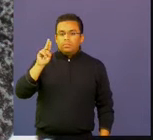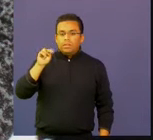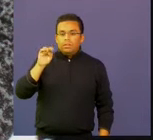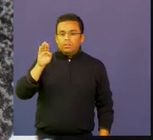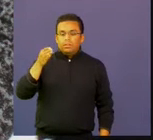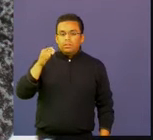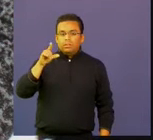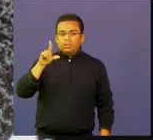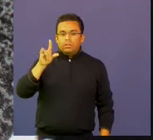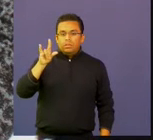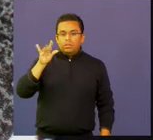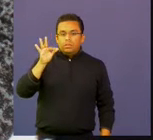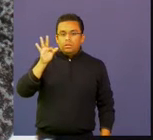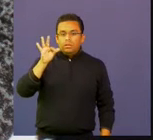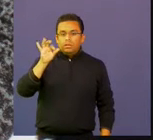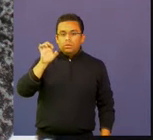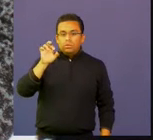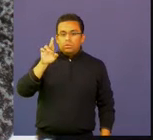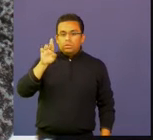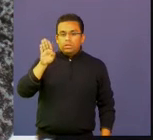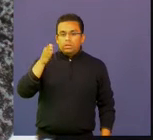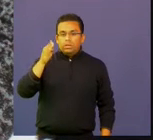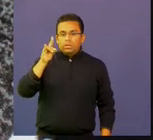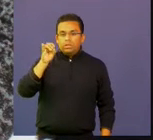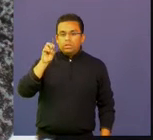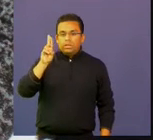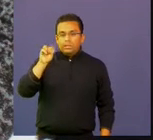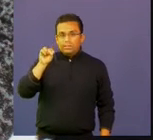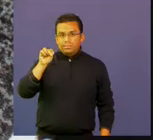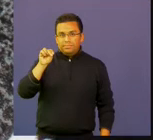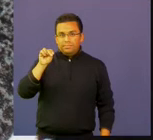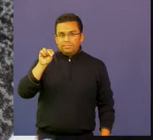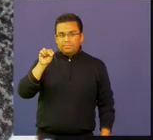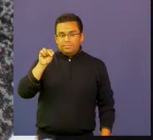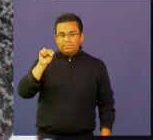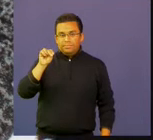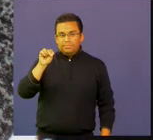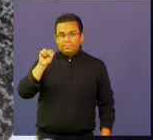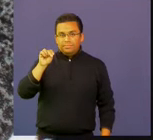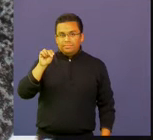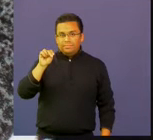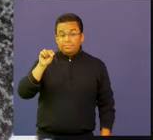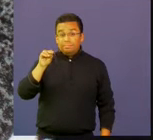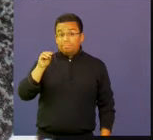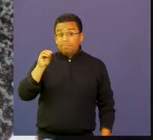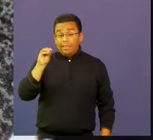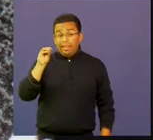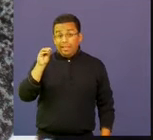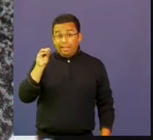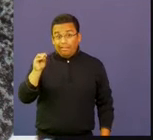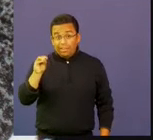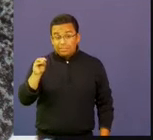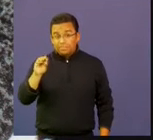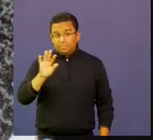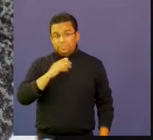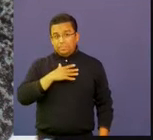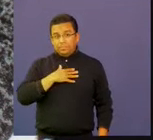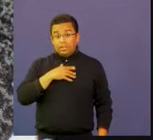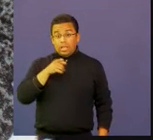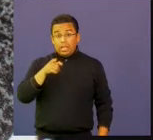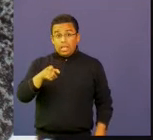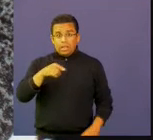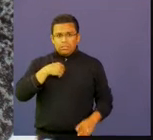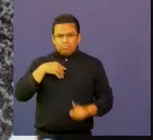Efectivamente. Resulta que él... Te cuento. Resulta que Martin Luther King era un activista de los